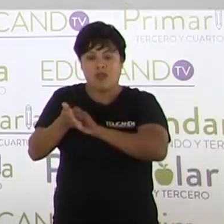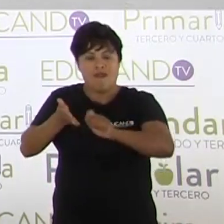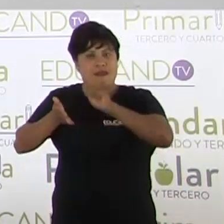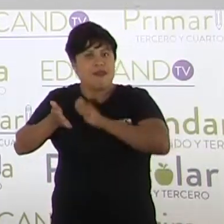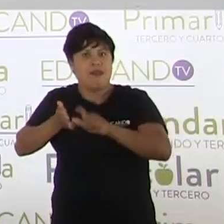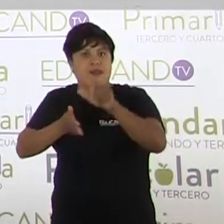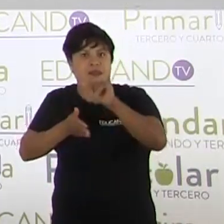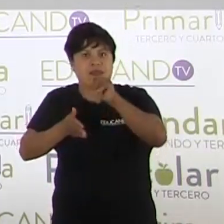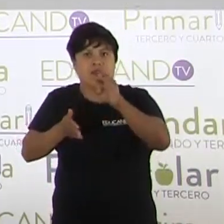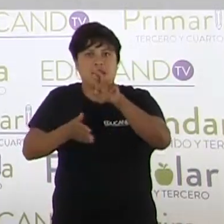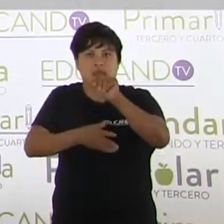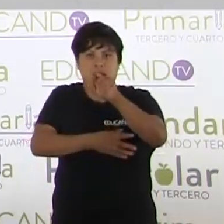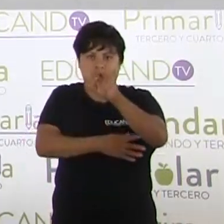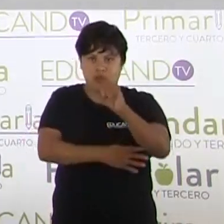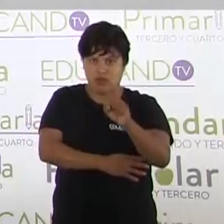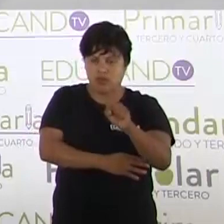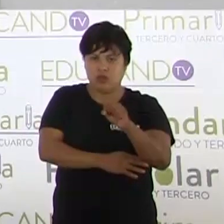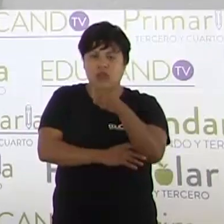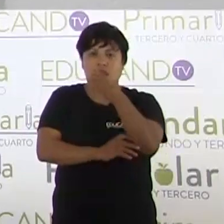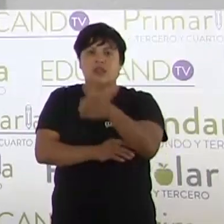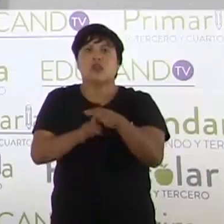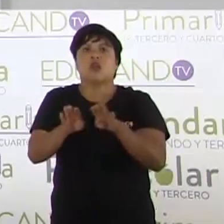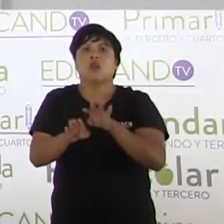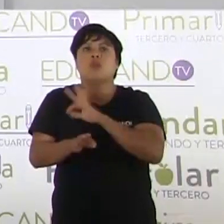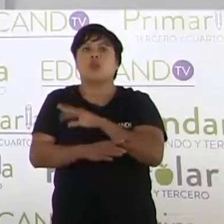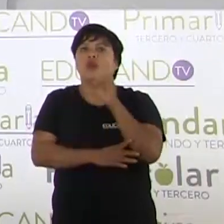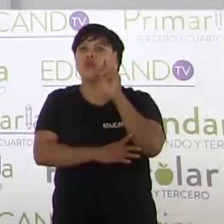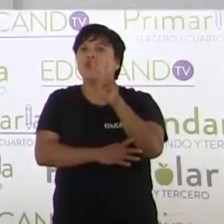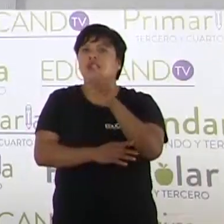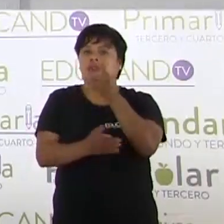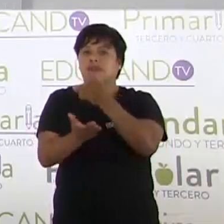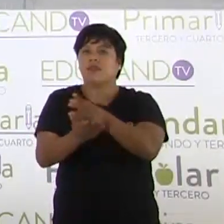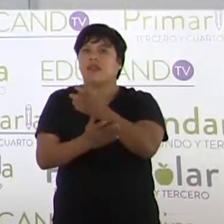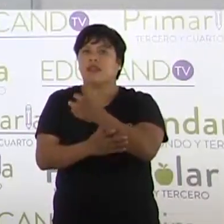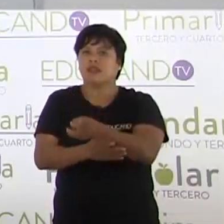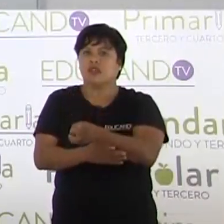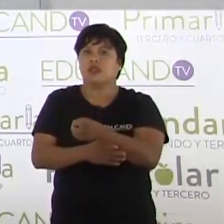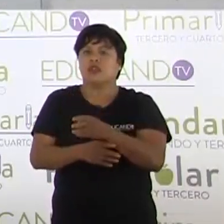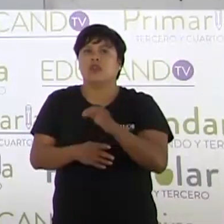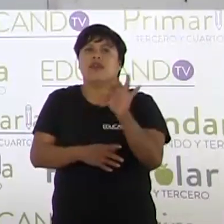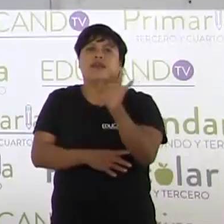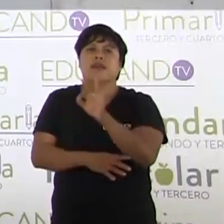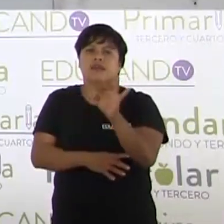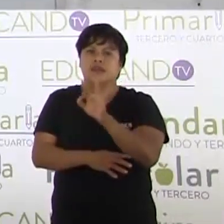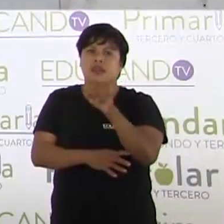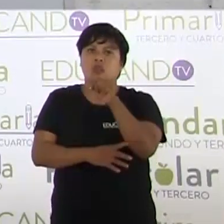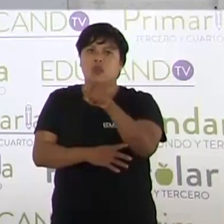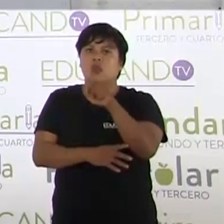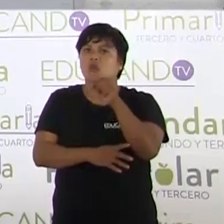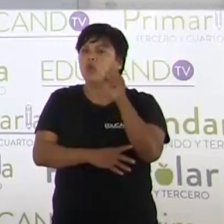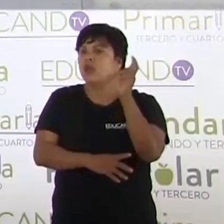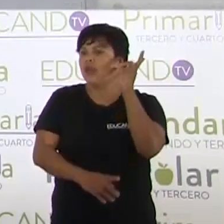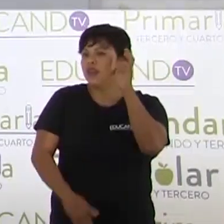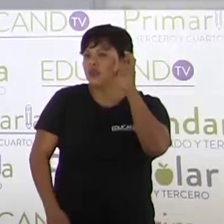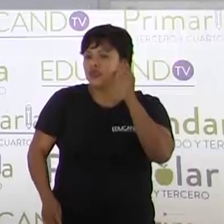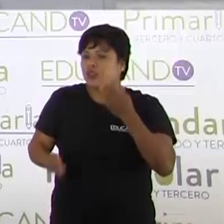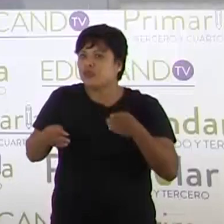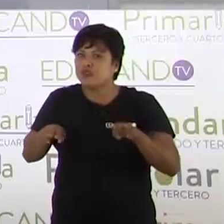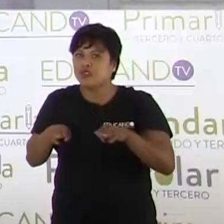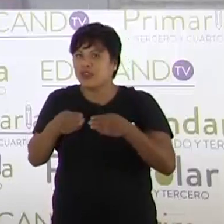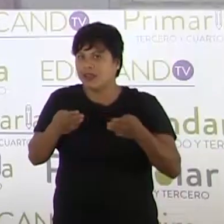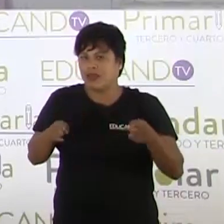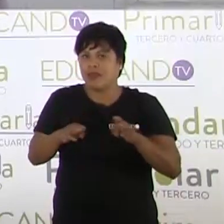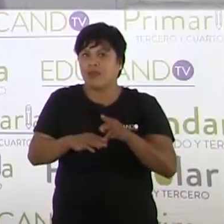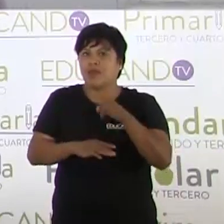literarios. ¿Cómo nos ubicamos en ello? Seguramente tú escuchas música